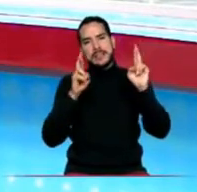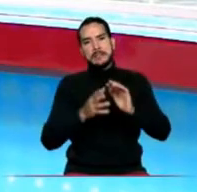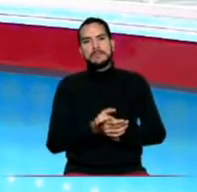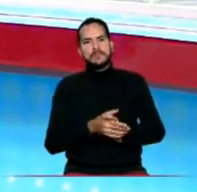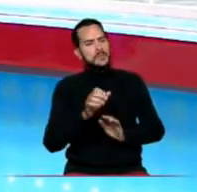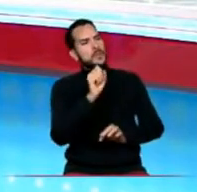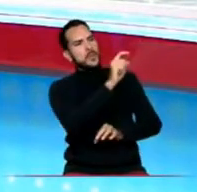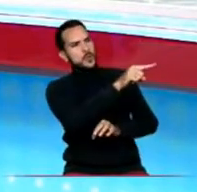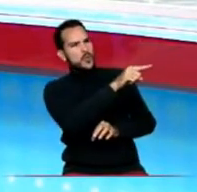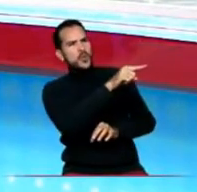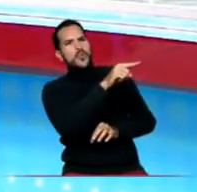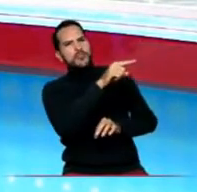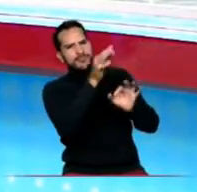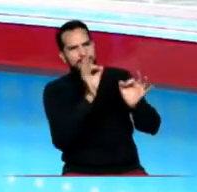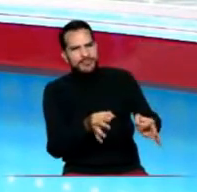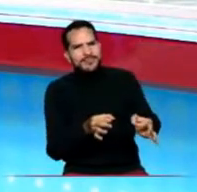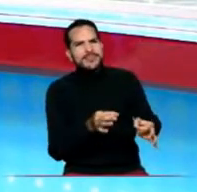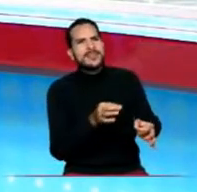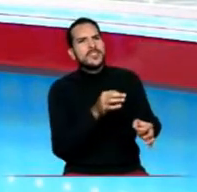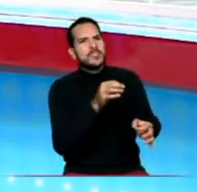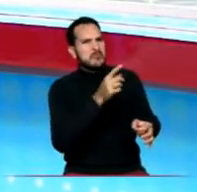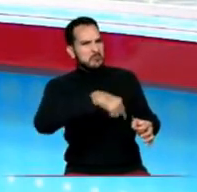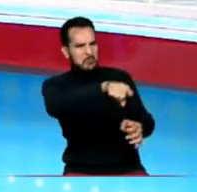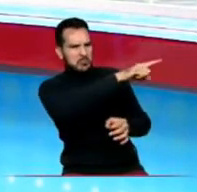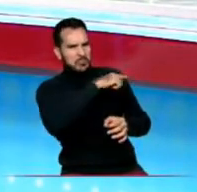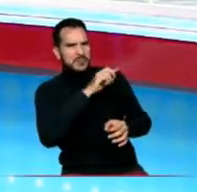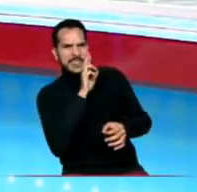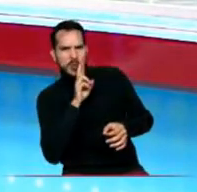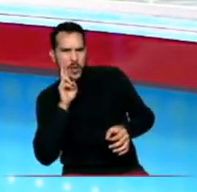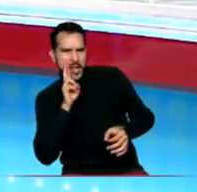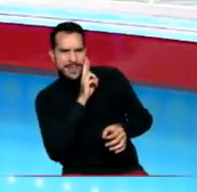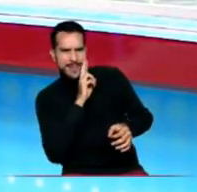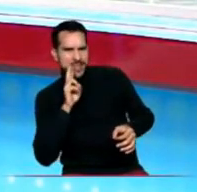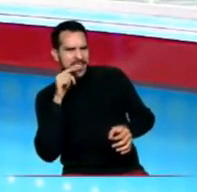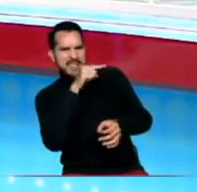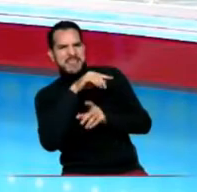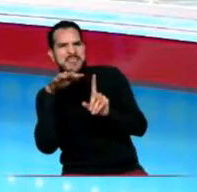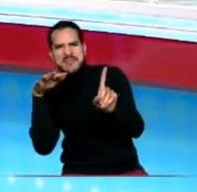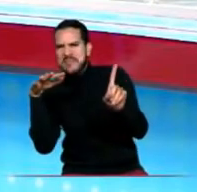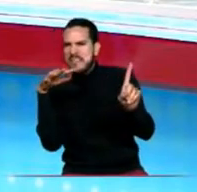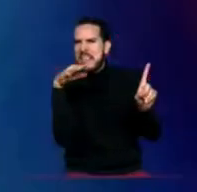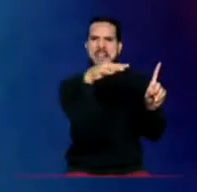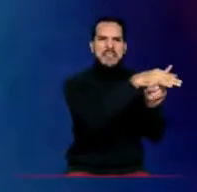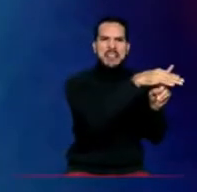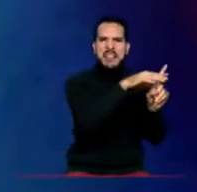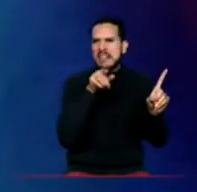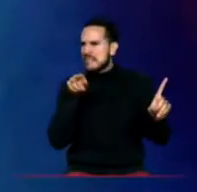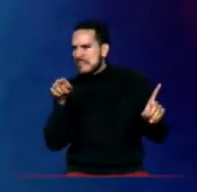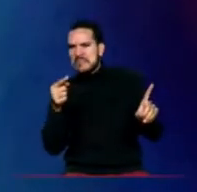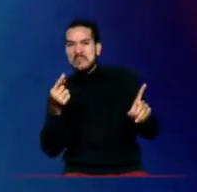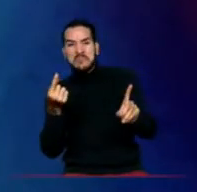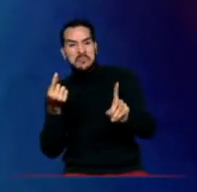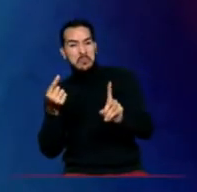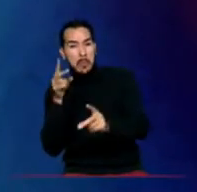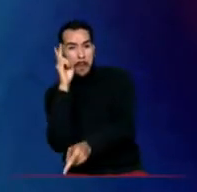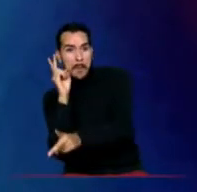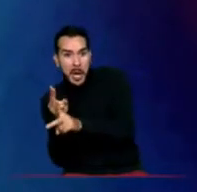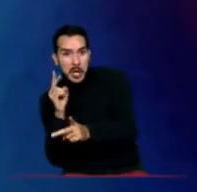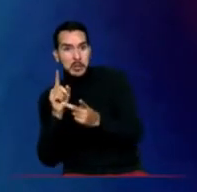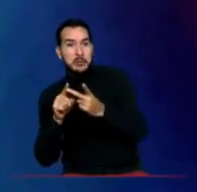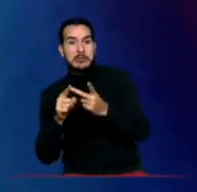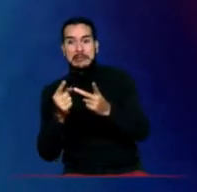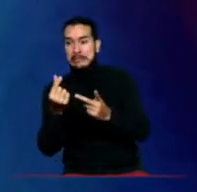afectan directamente la seguridad, por ejemplo, el costo en los alimentos? Total, digamos que creemos que la seguridad es un